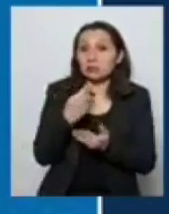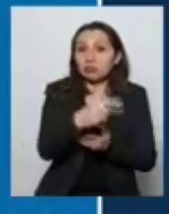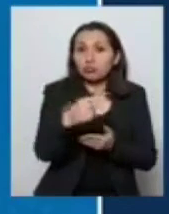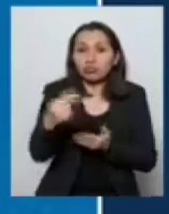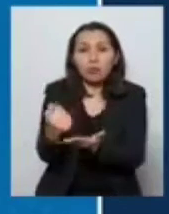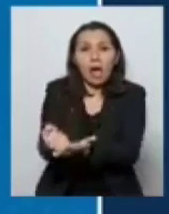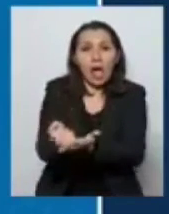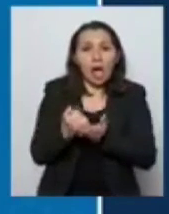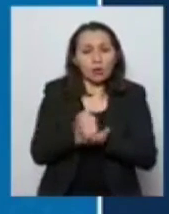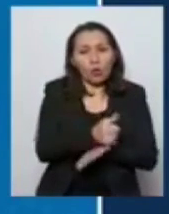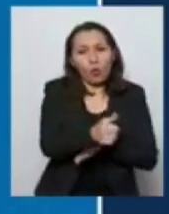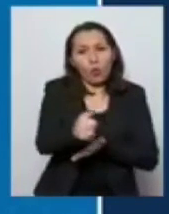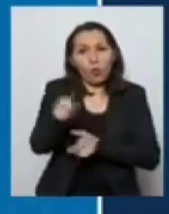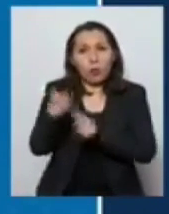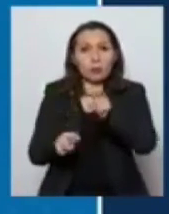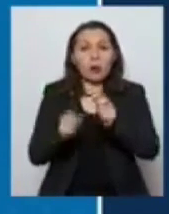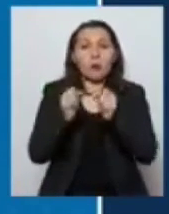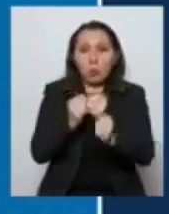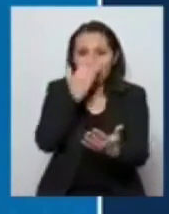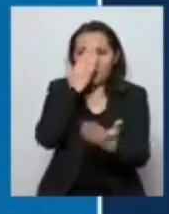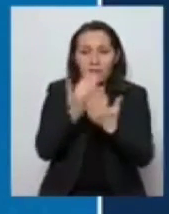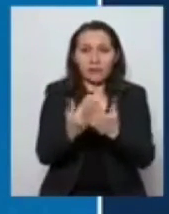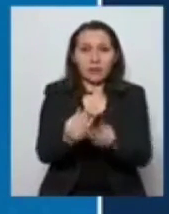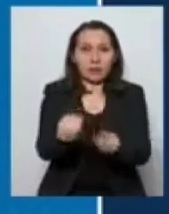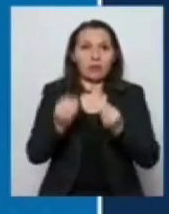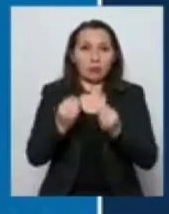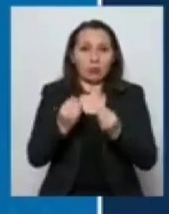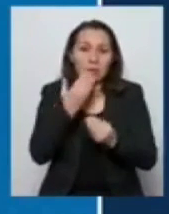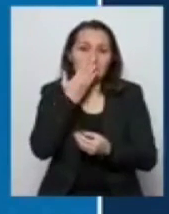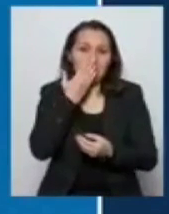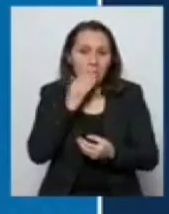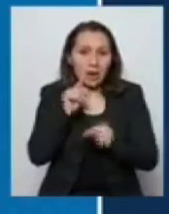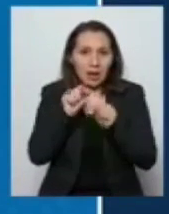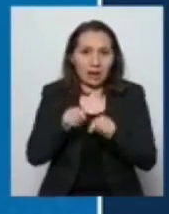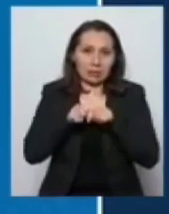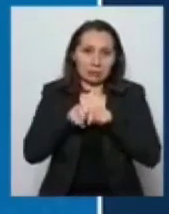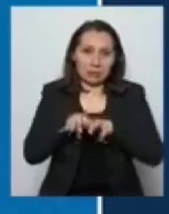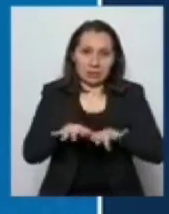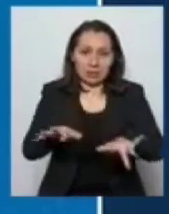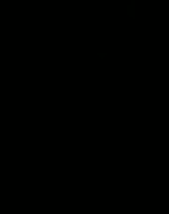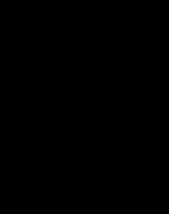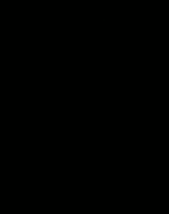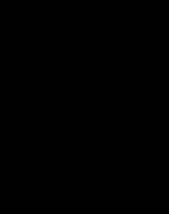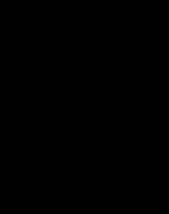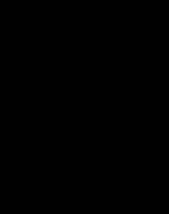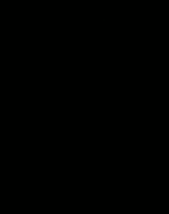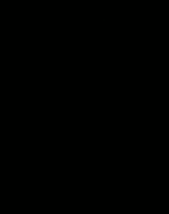colaboración de toda la ciudadanía para poder enfrentar de buena forma esta pandemia.